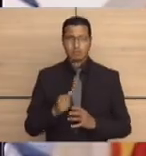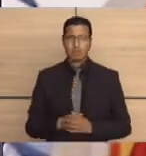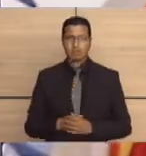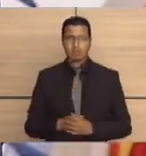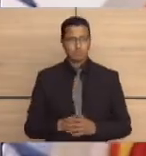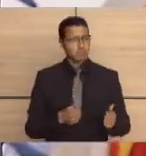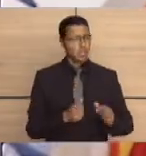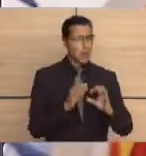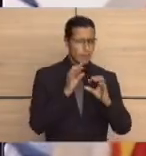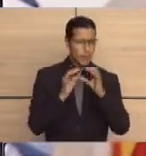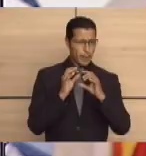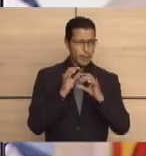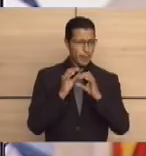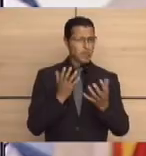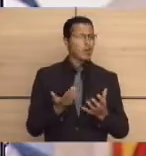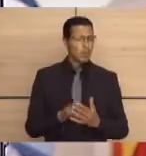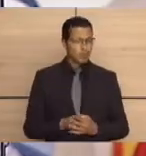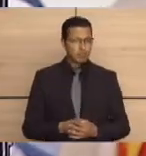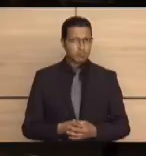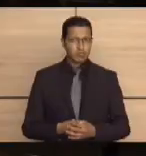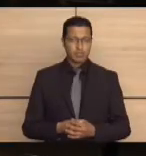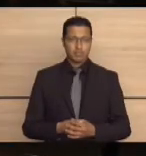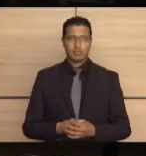Bien, ¿cómo va la trompeta?